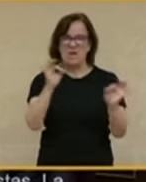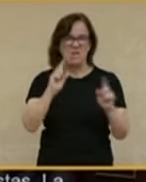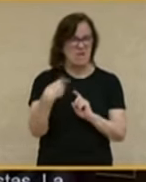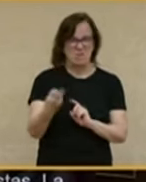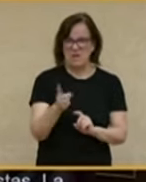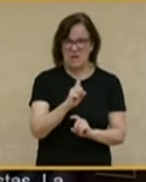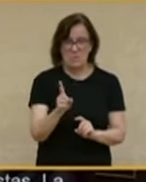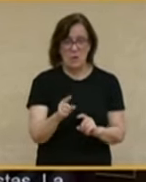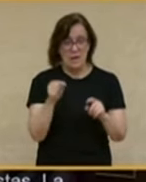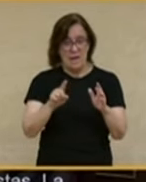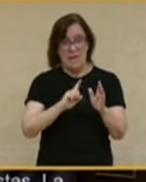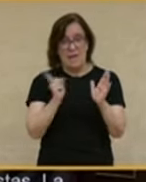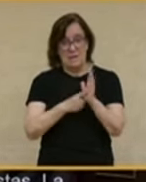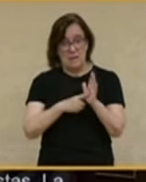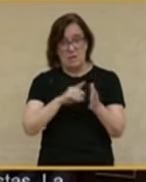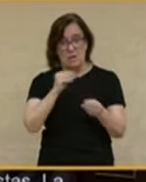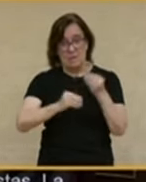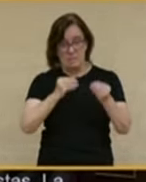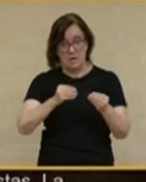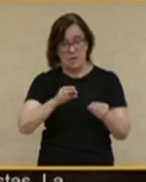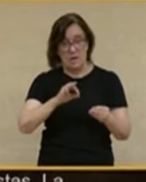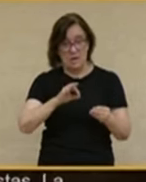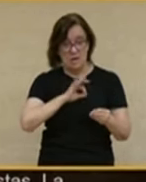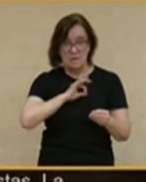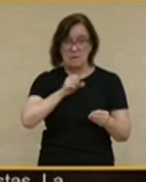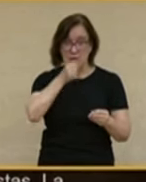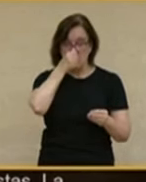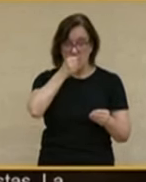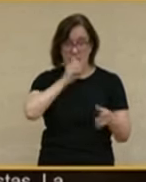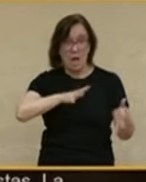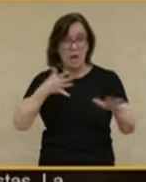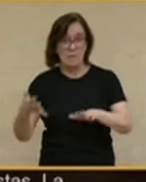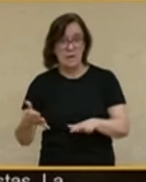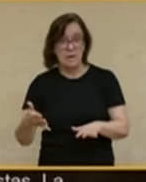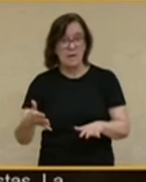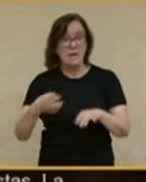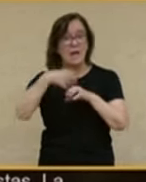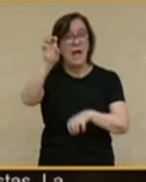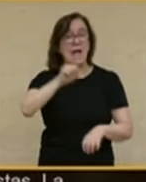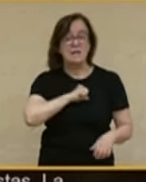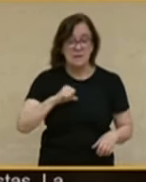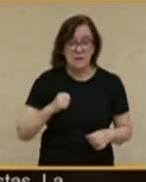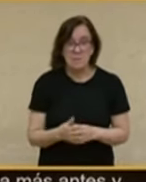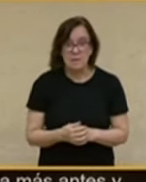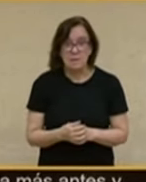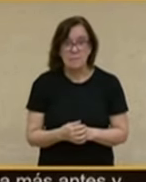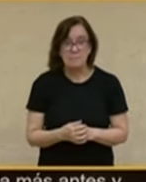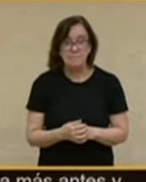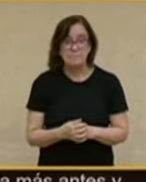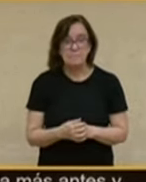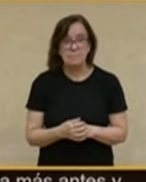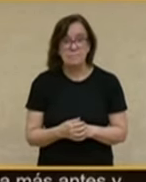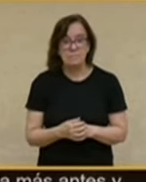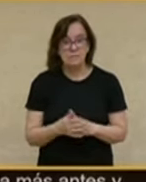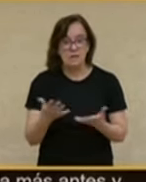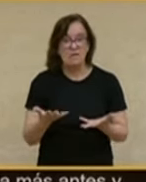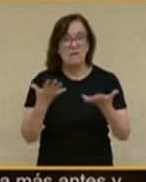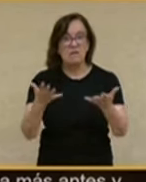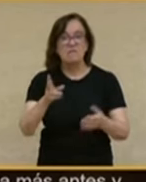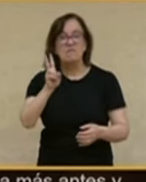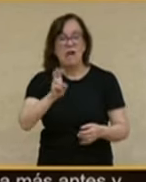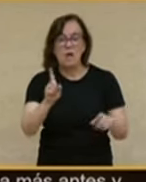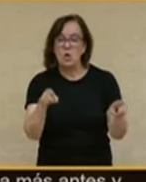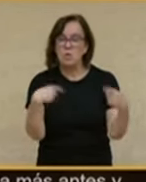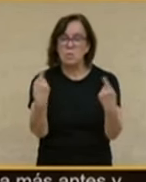después. Si esta ley llega a aplicarse, señores del Partido Socialista, el independentismo le van a servir